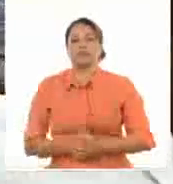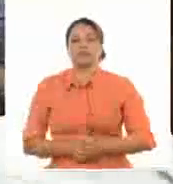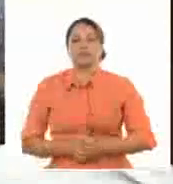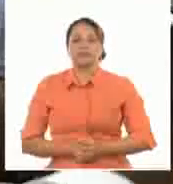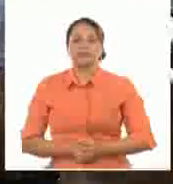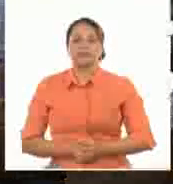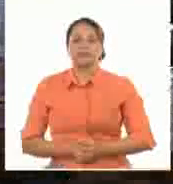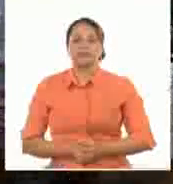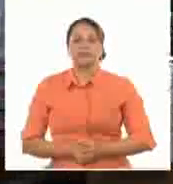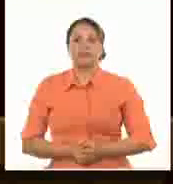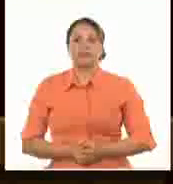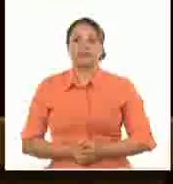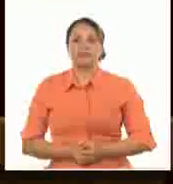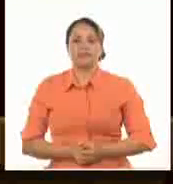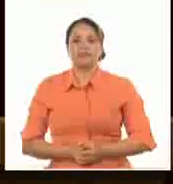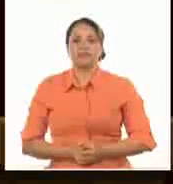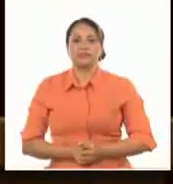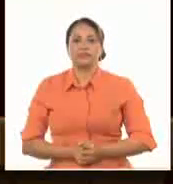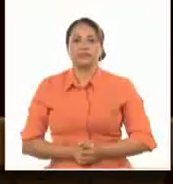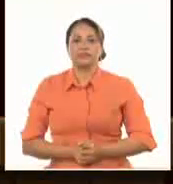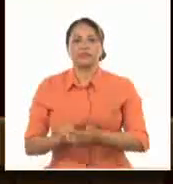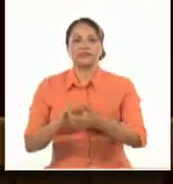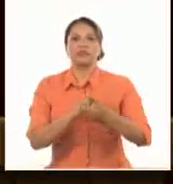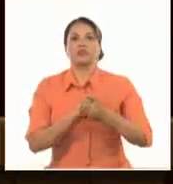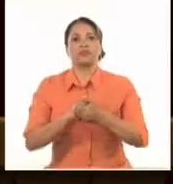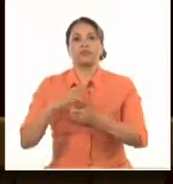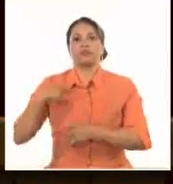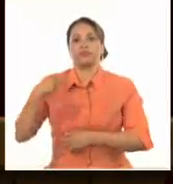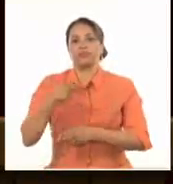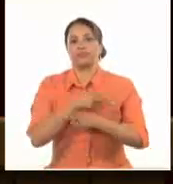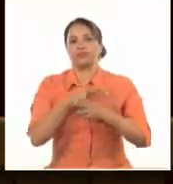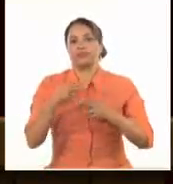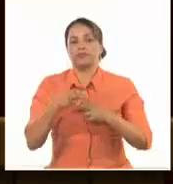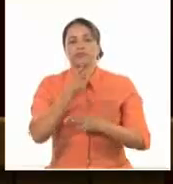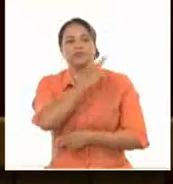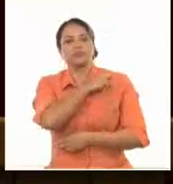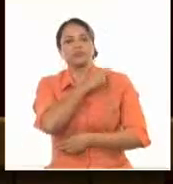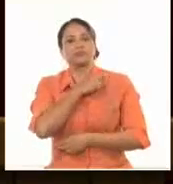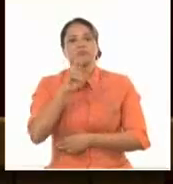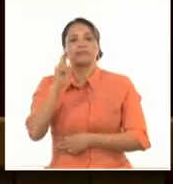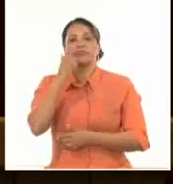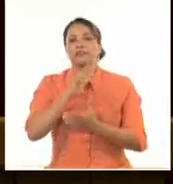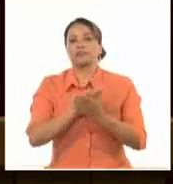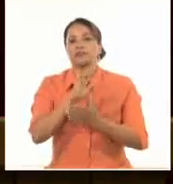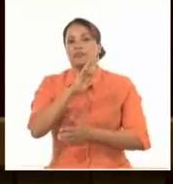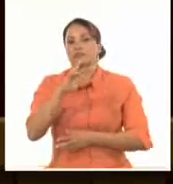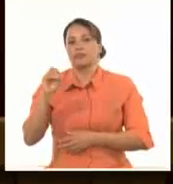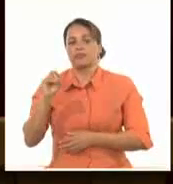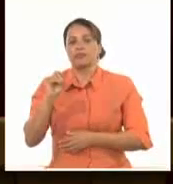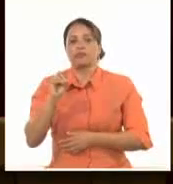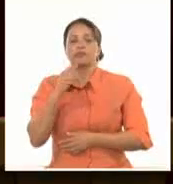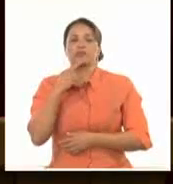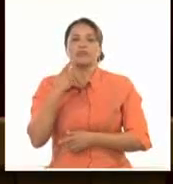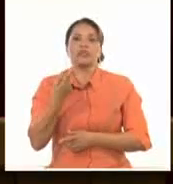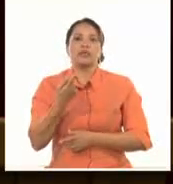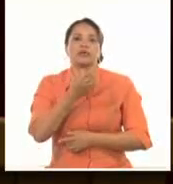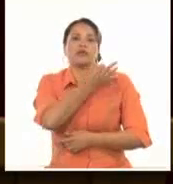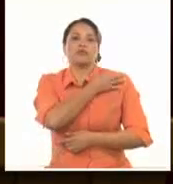compañeros de la generación histórica, comandantes de la Revolución Ramiro y Guillermo, comandante del Ejército Rebelde